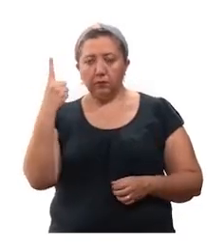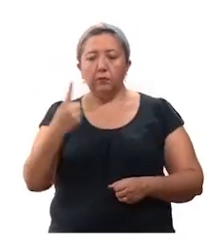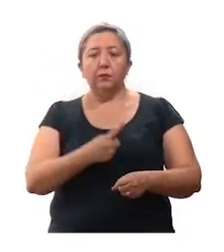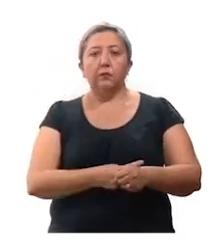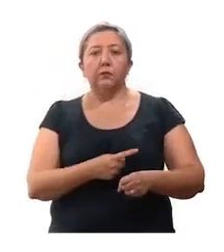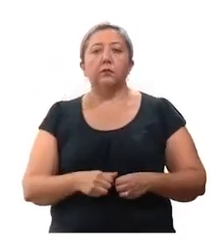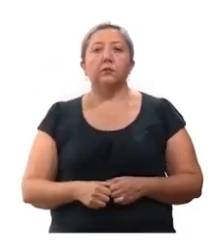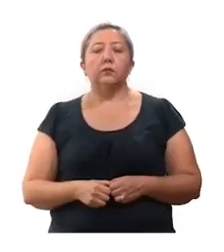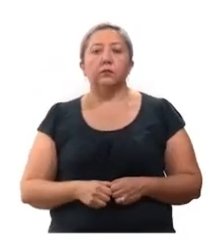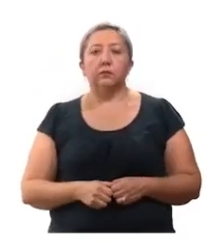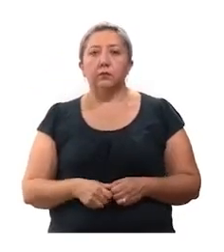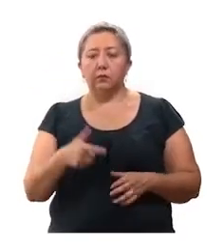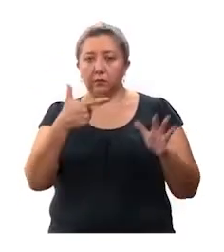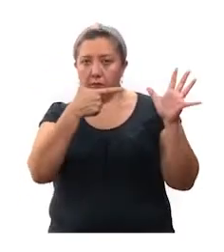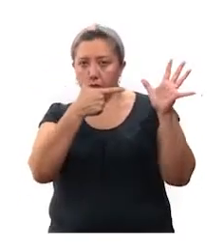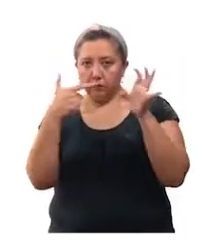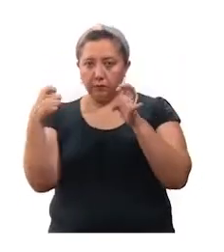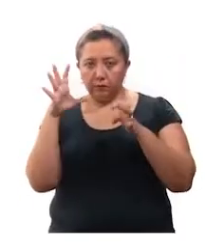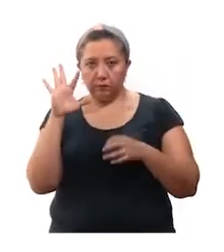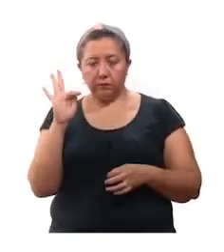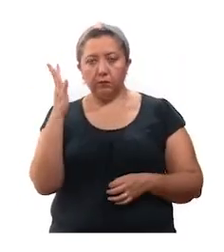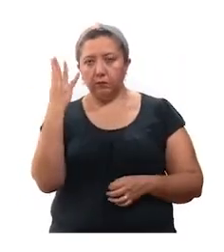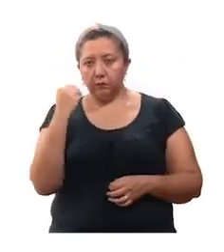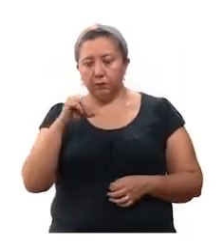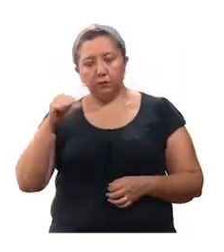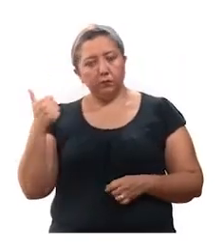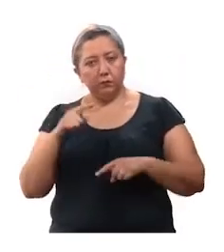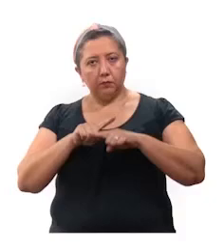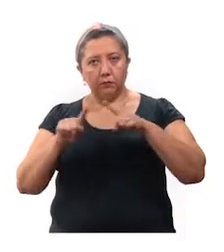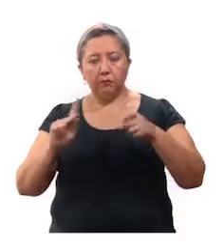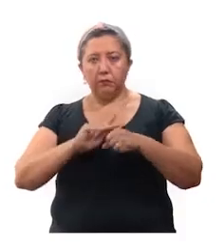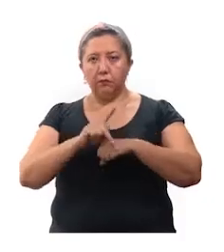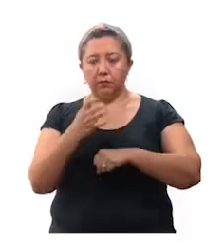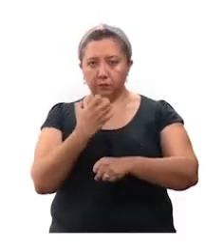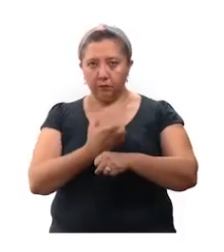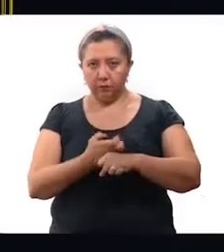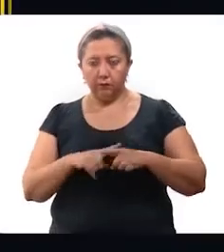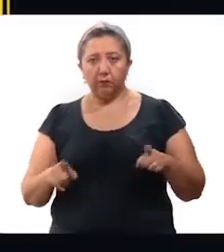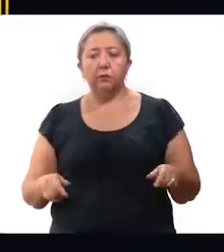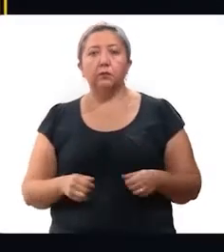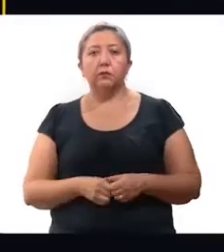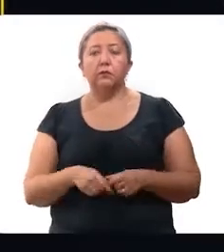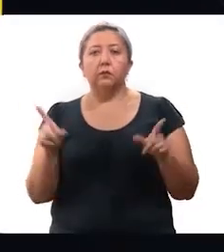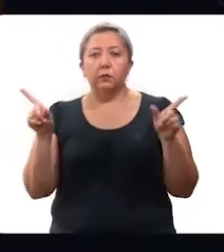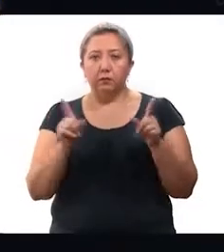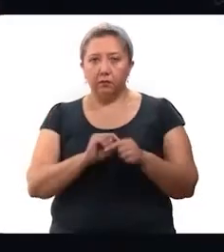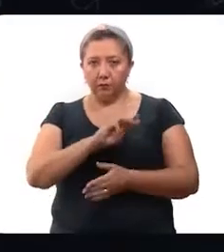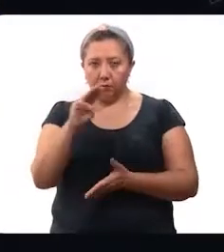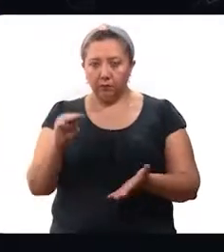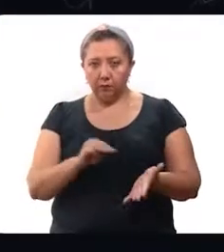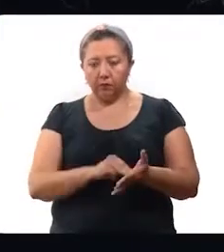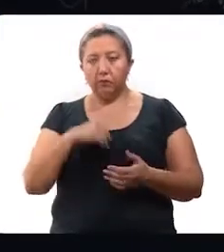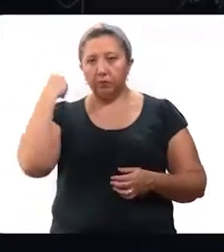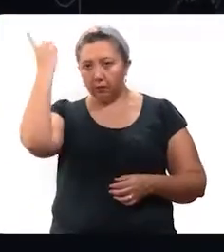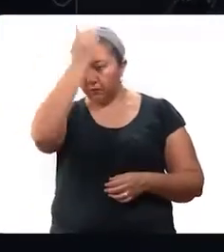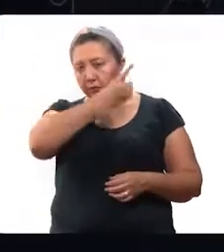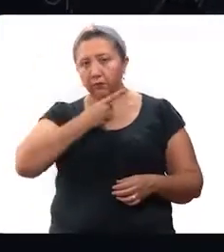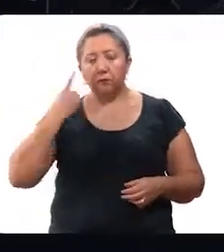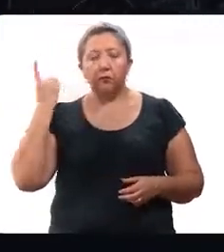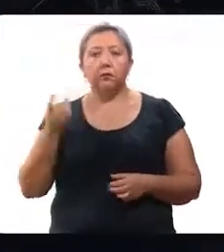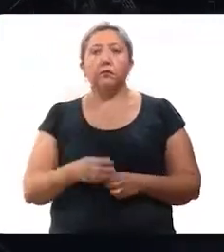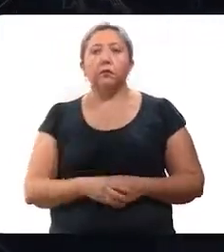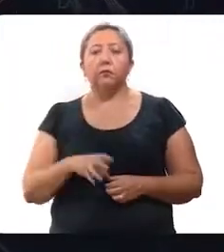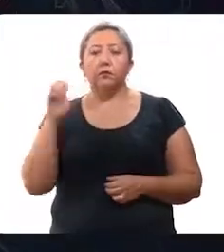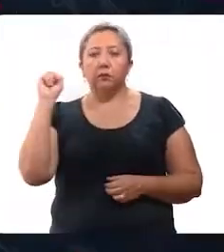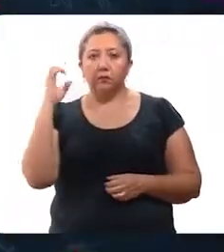105.221 casos positivos, 749 son de otro país u otro estado. Específicamente en Mérida se han